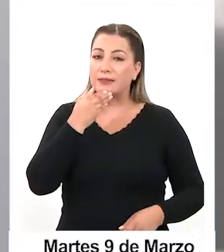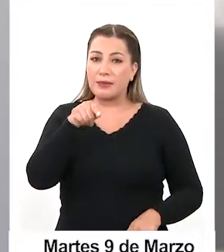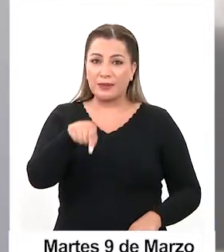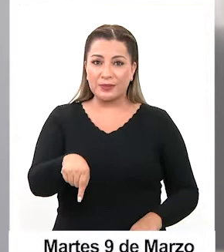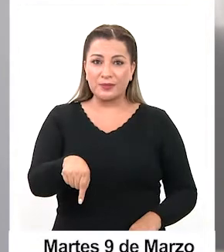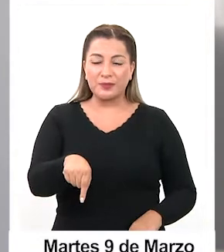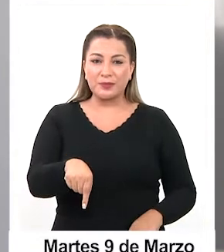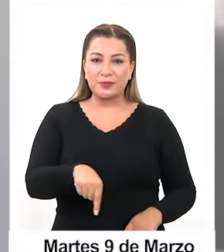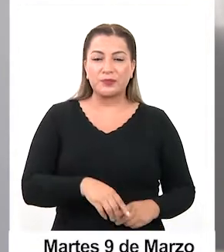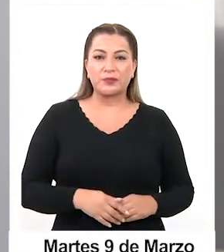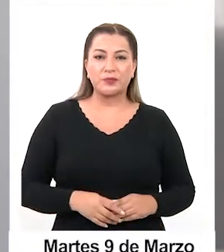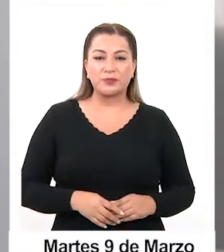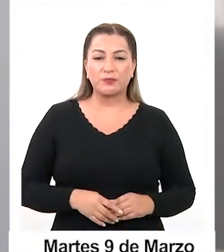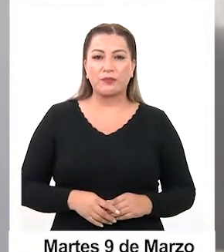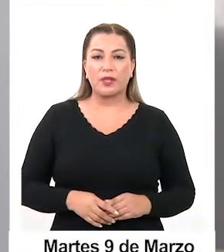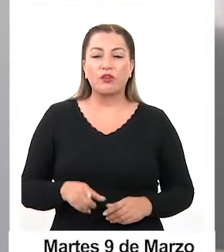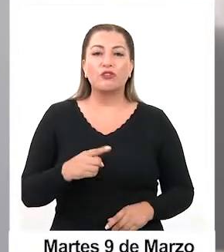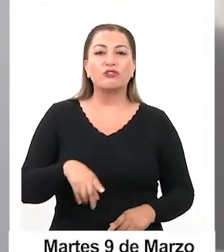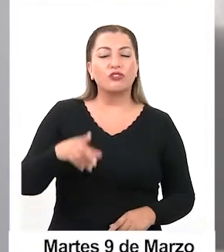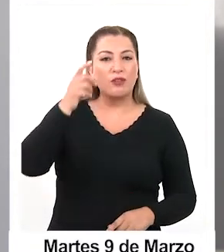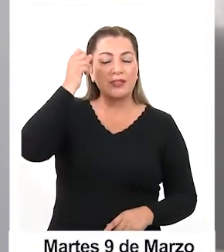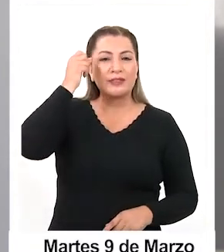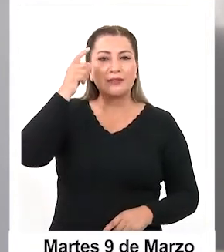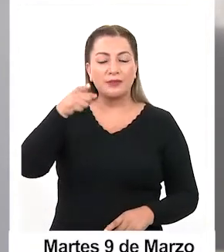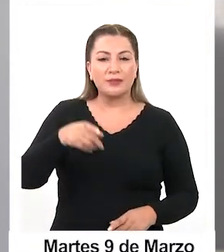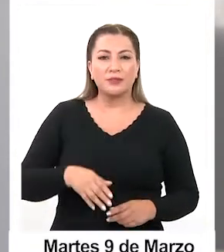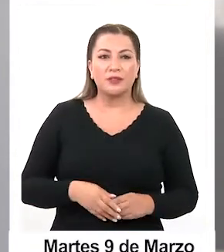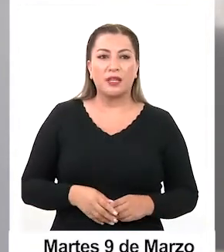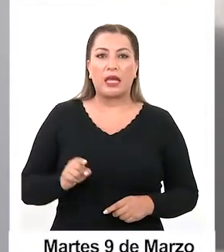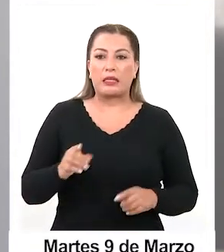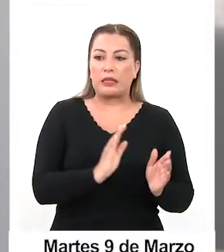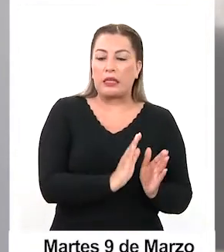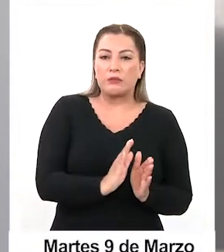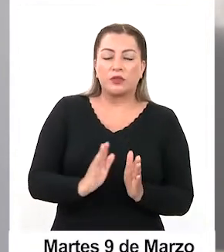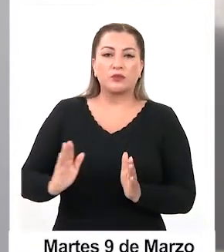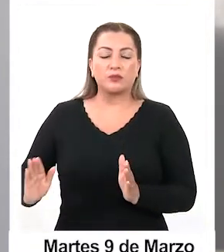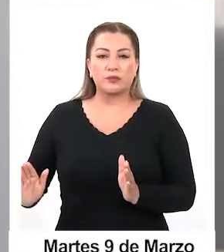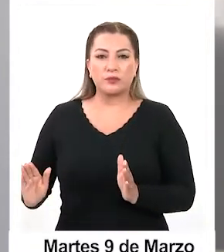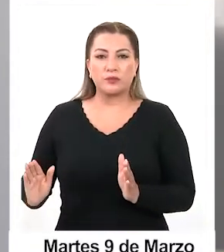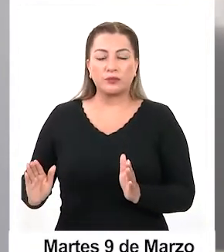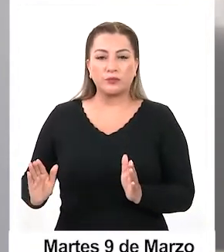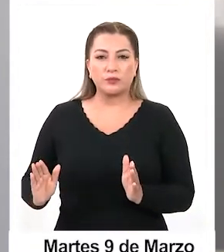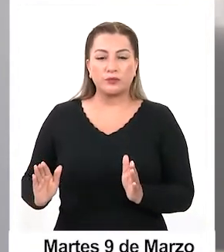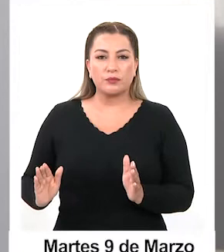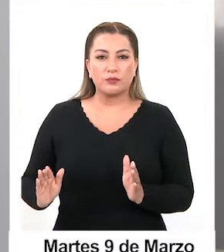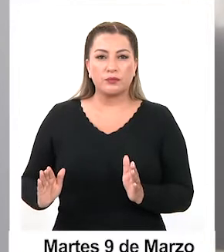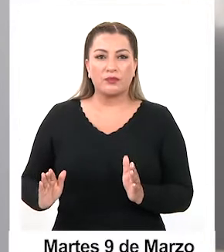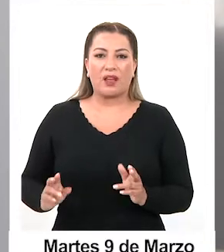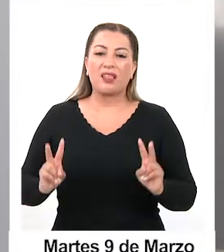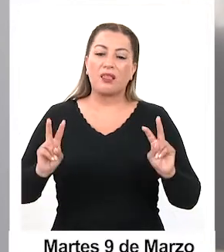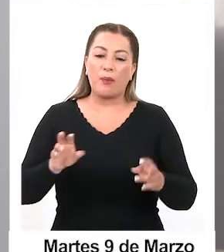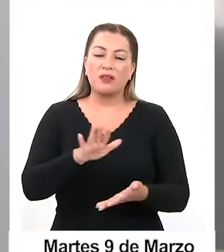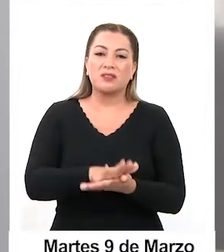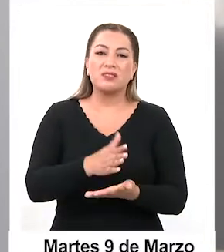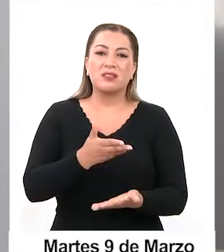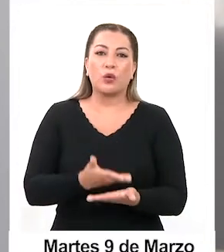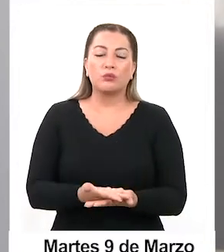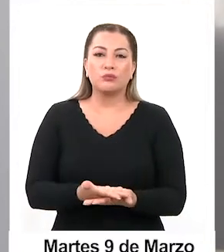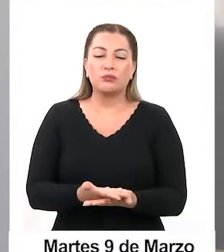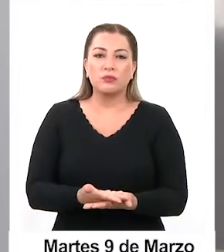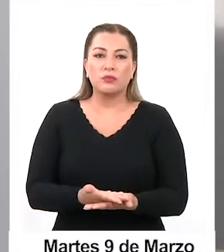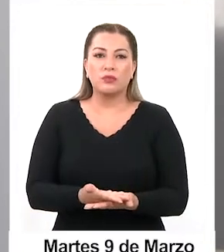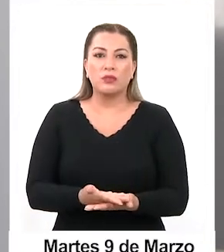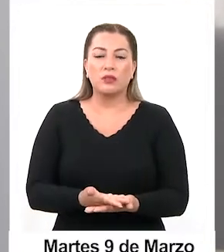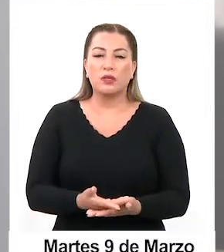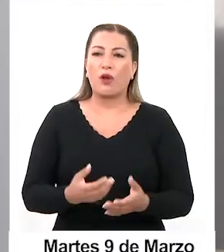que uno tiene que entender que estos procesos que son epidemiológicos, que son sanitarios, tienen